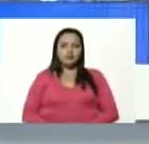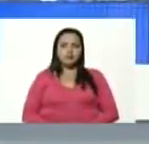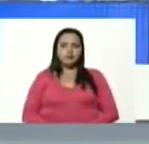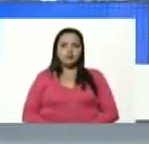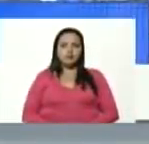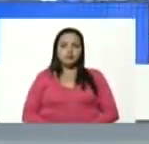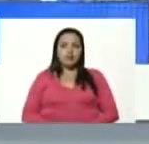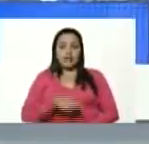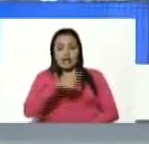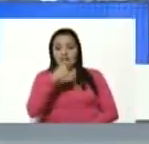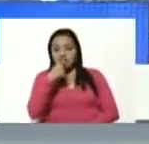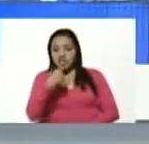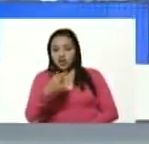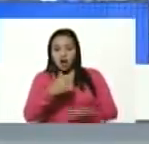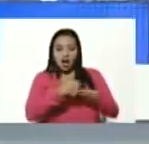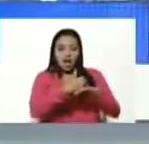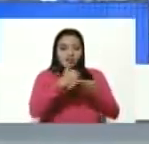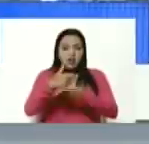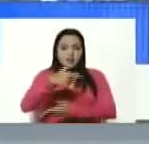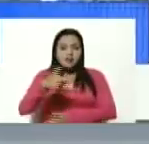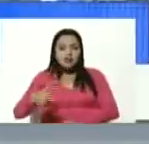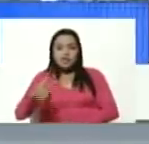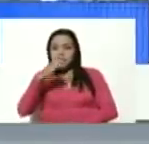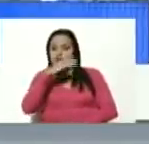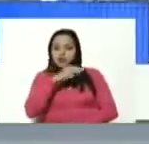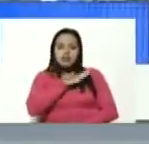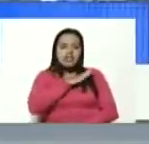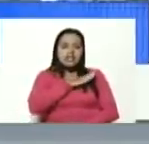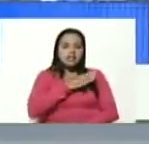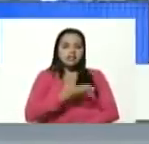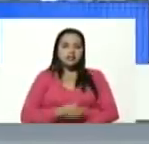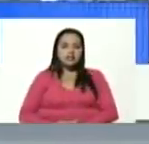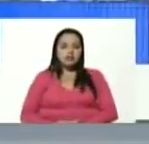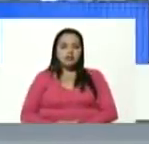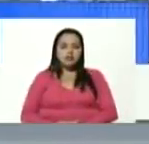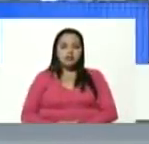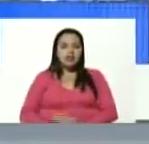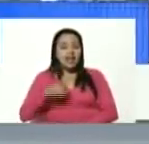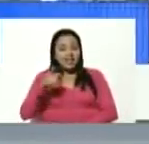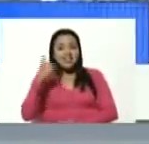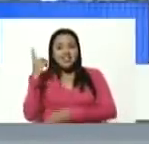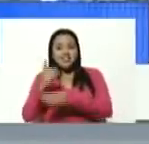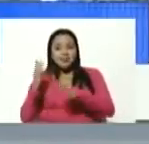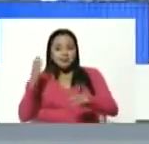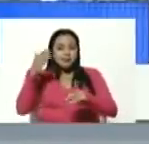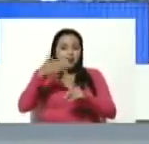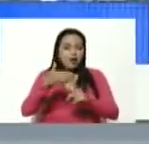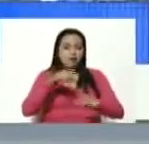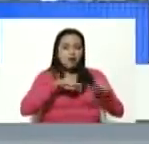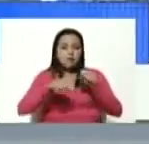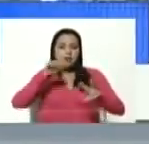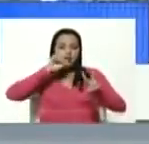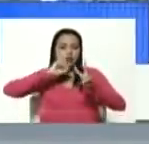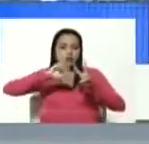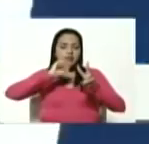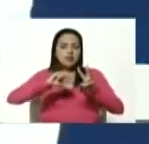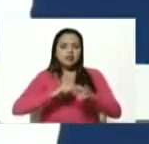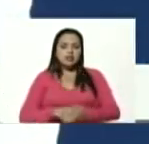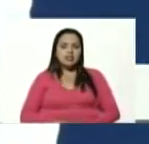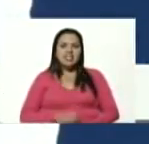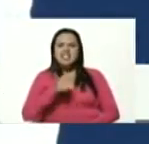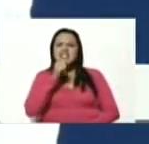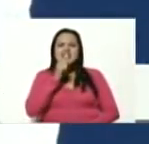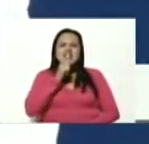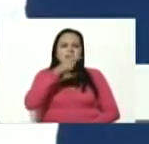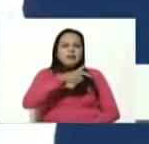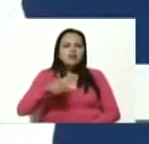Dijo que ellos ayudan a la gente que no tiene. Ahí es donde debemos llegar con el Movimiento Somos Venezuela. ¿Quién es que no